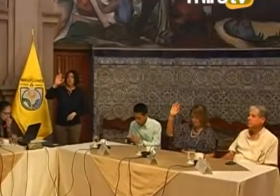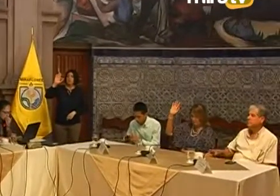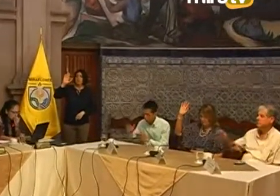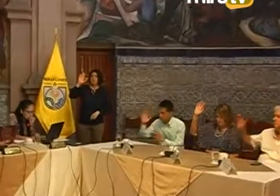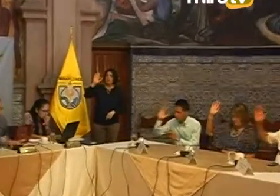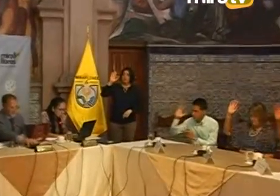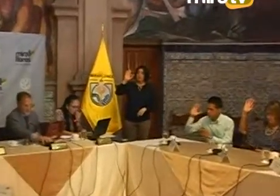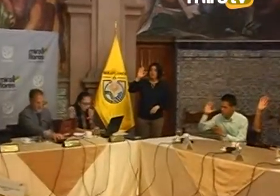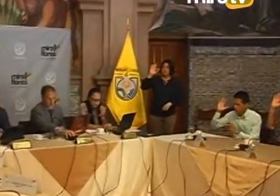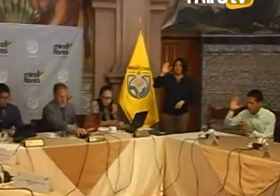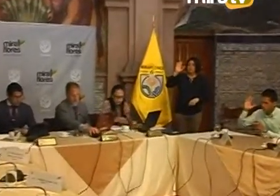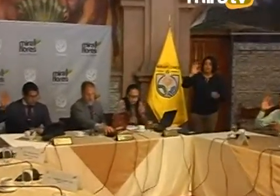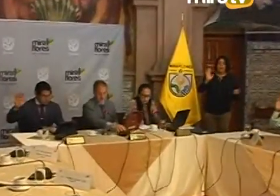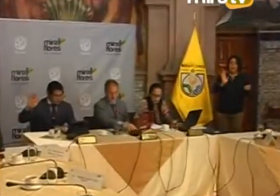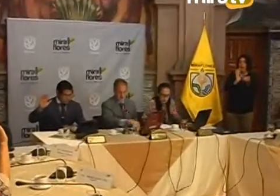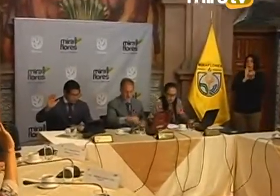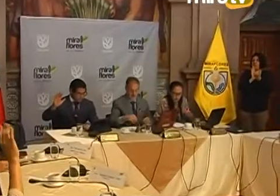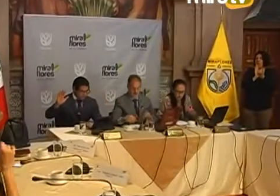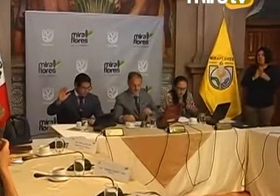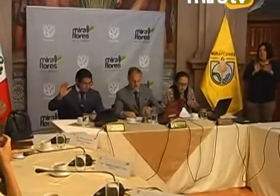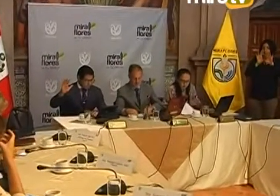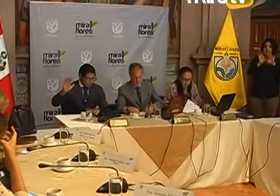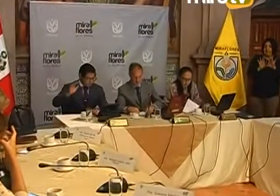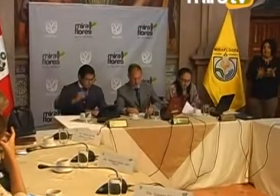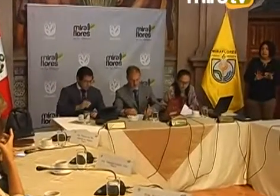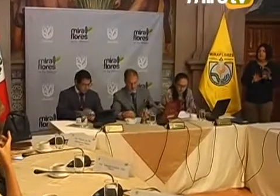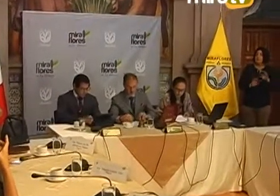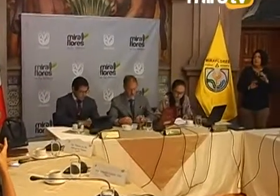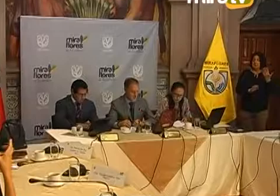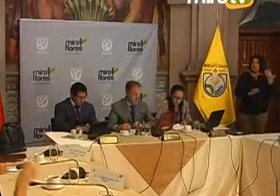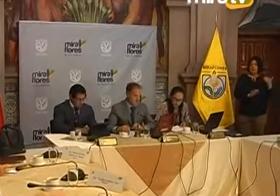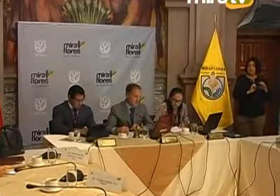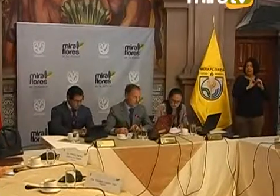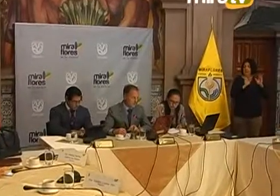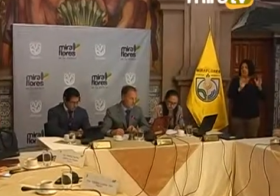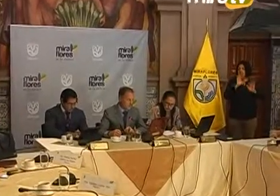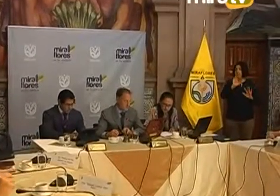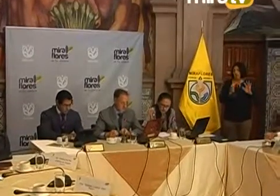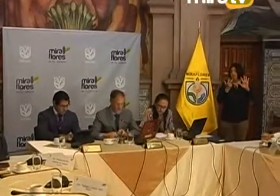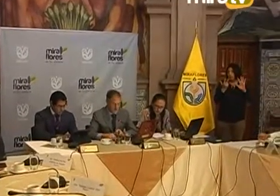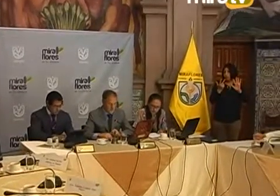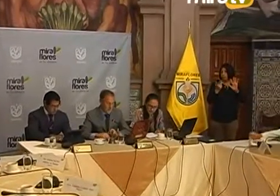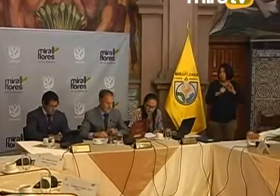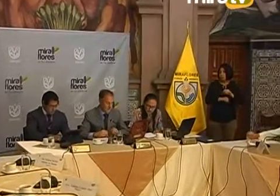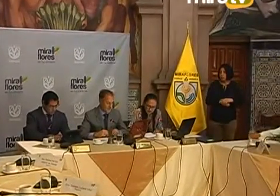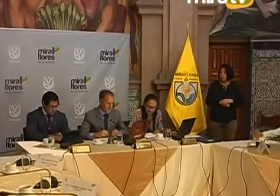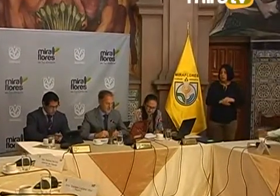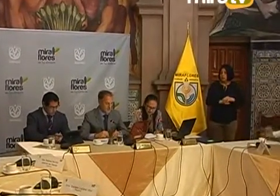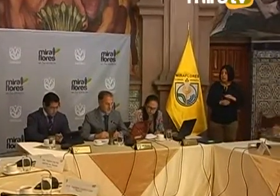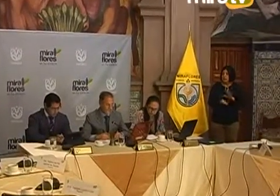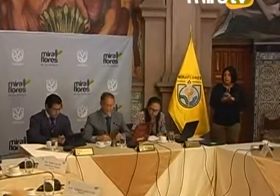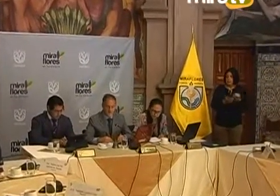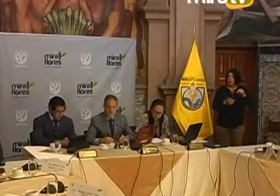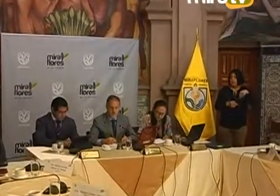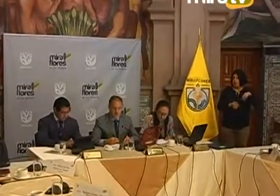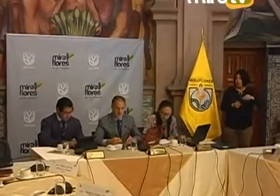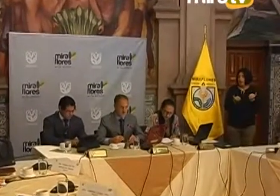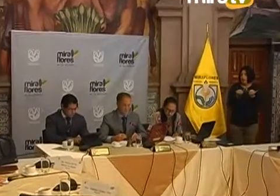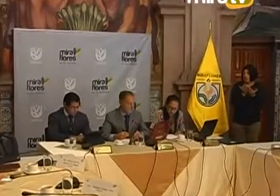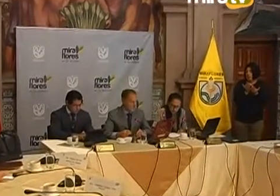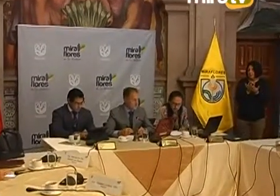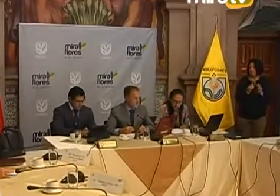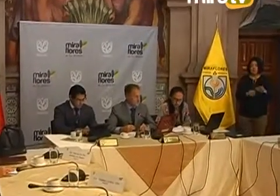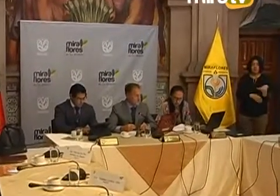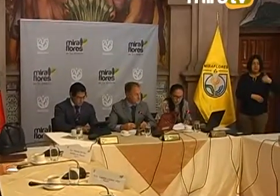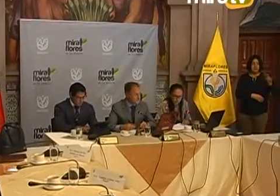conformidad. Se aprueba el acta de la fecha mencionada del 18 del mes corriente. Vamos